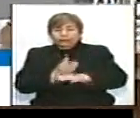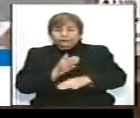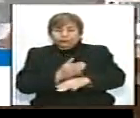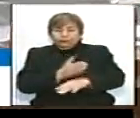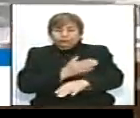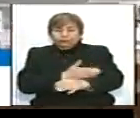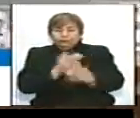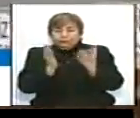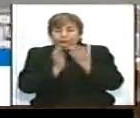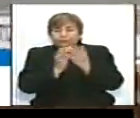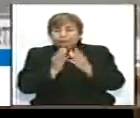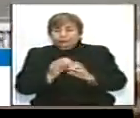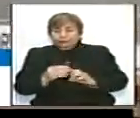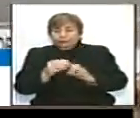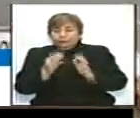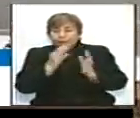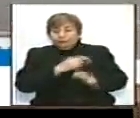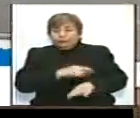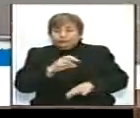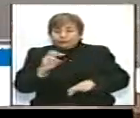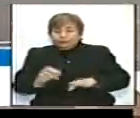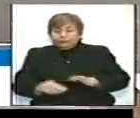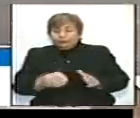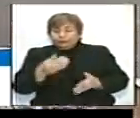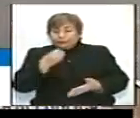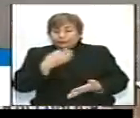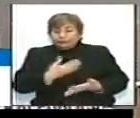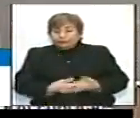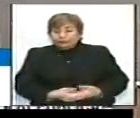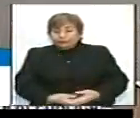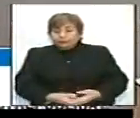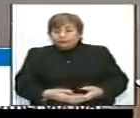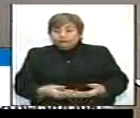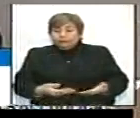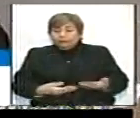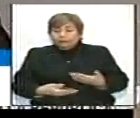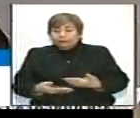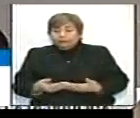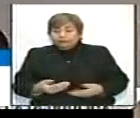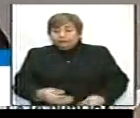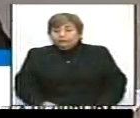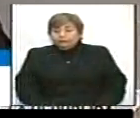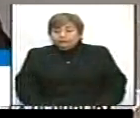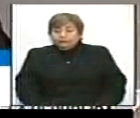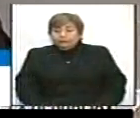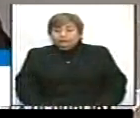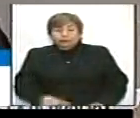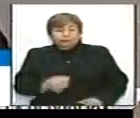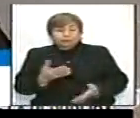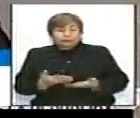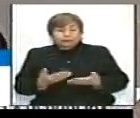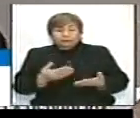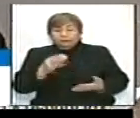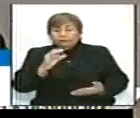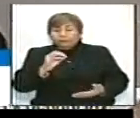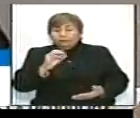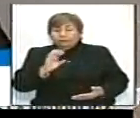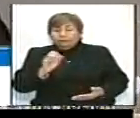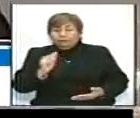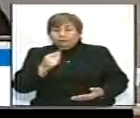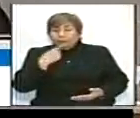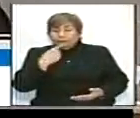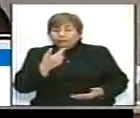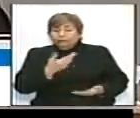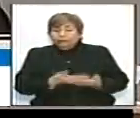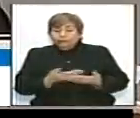educativo de excelentes profesionales y a la mejor dirección. El espíritu del COAR es la formación de